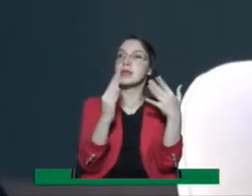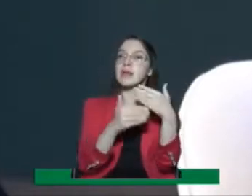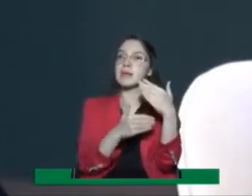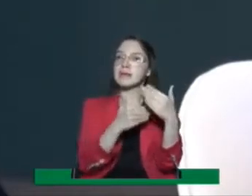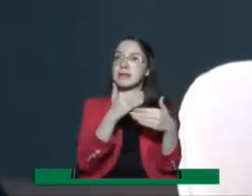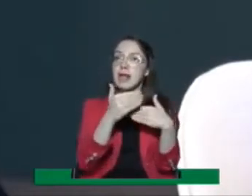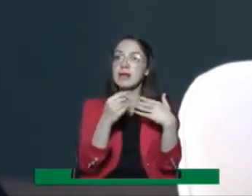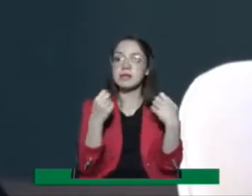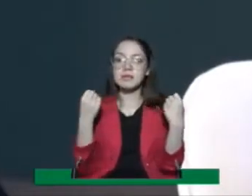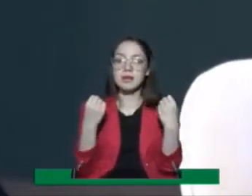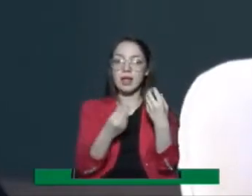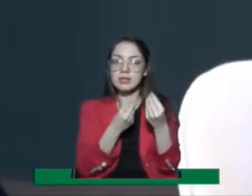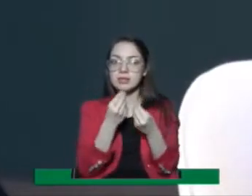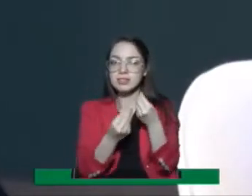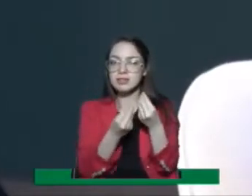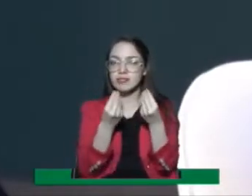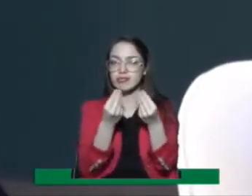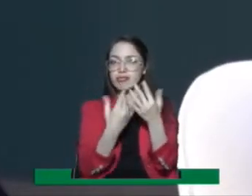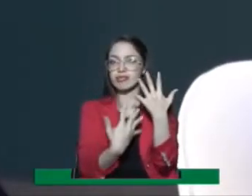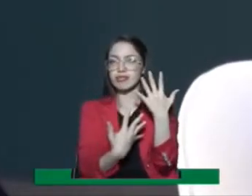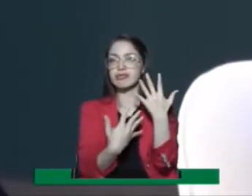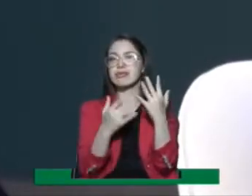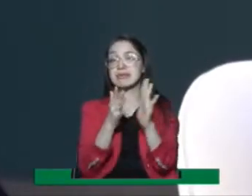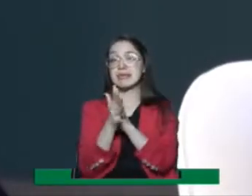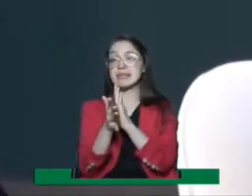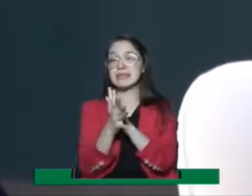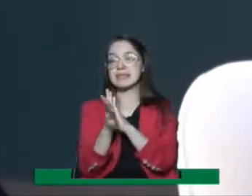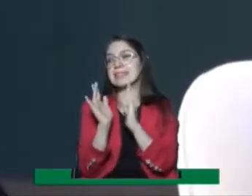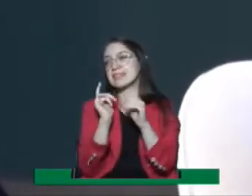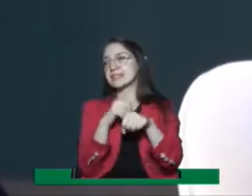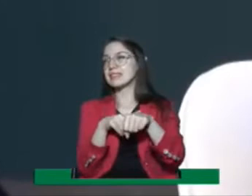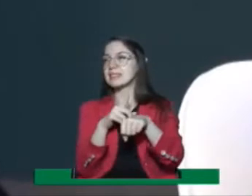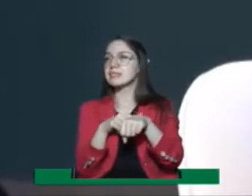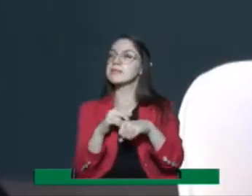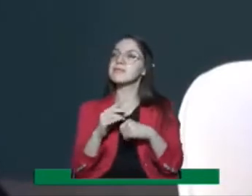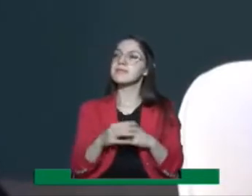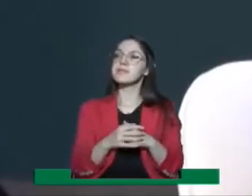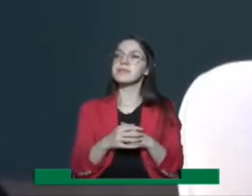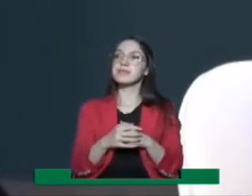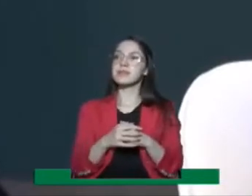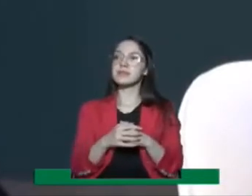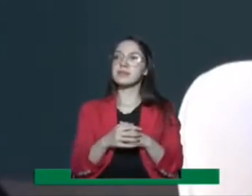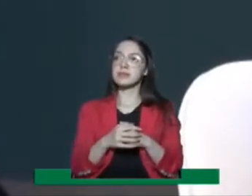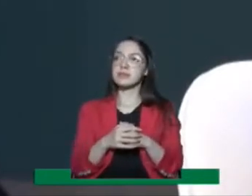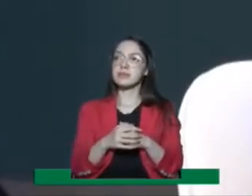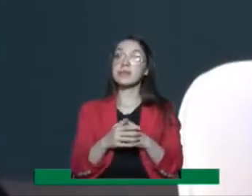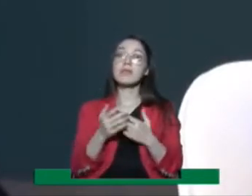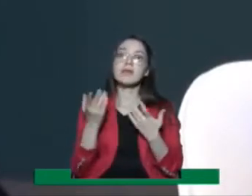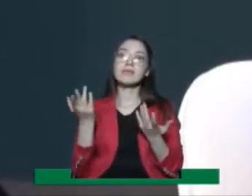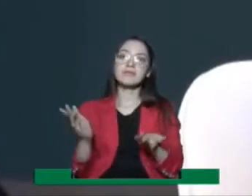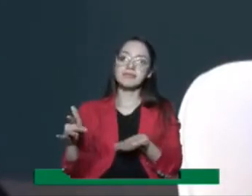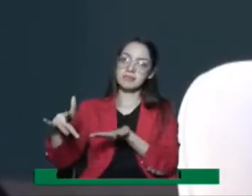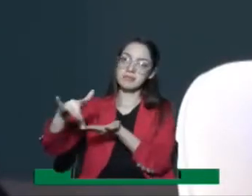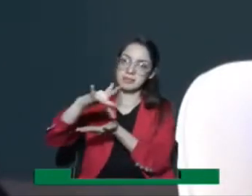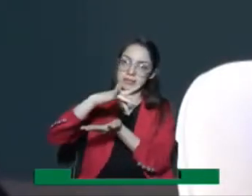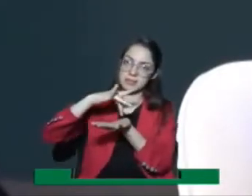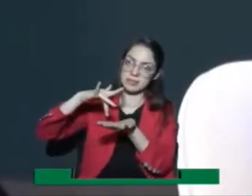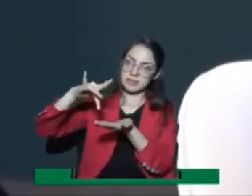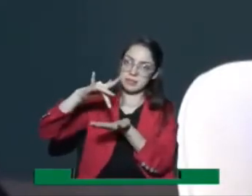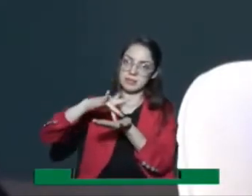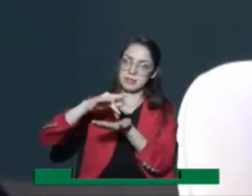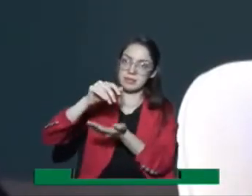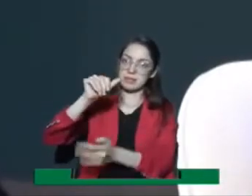en santa elena para prestar un servicio turístico tenemos el parque de nuestro parque arví que es uno de los parques